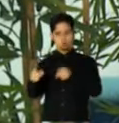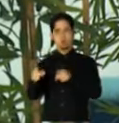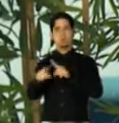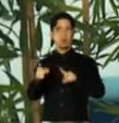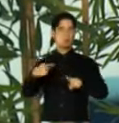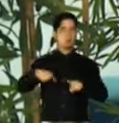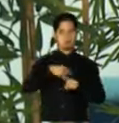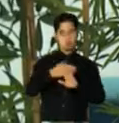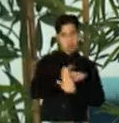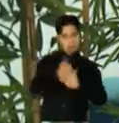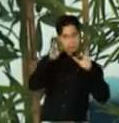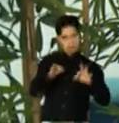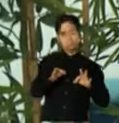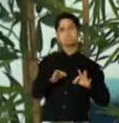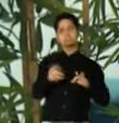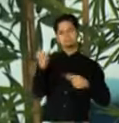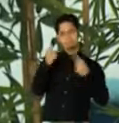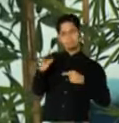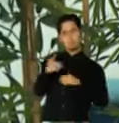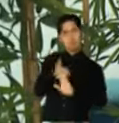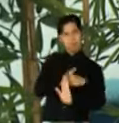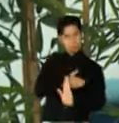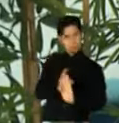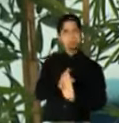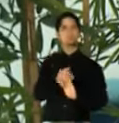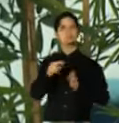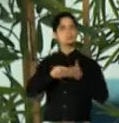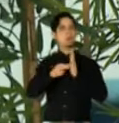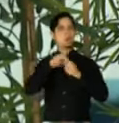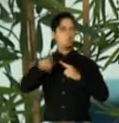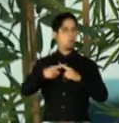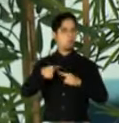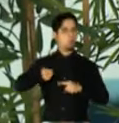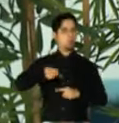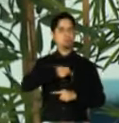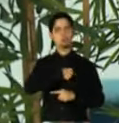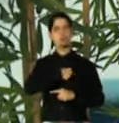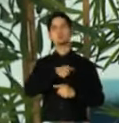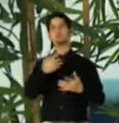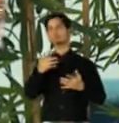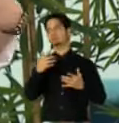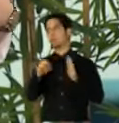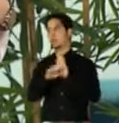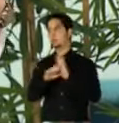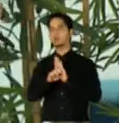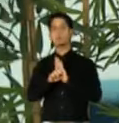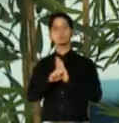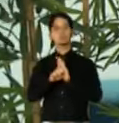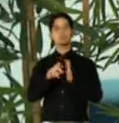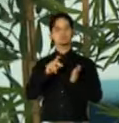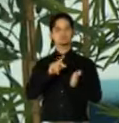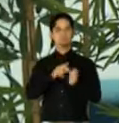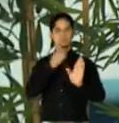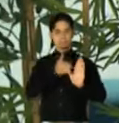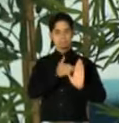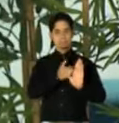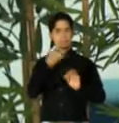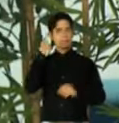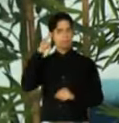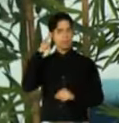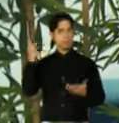estas decisiones. Así que cuando se están tomando el punto, ¿verdad?, de tener una psiquiatra en el task force, es